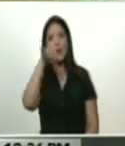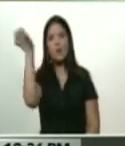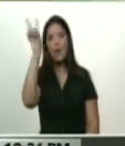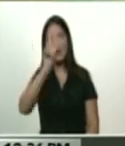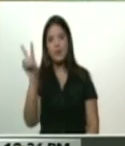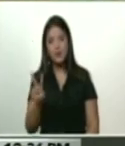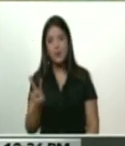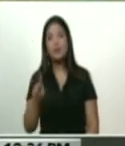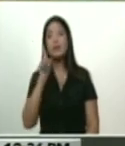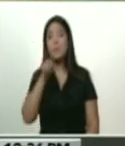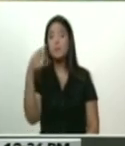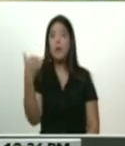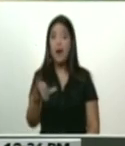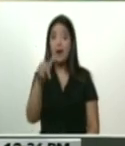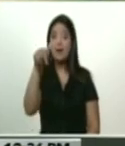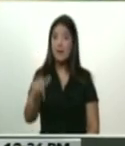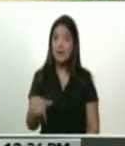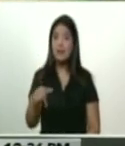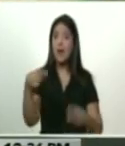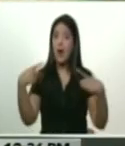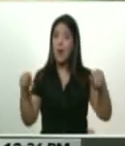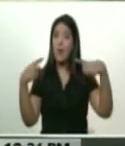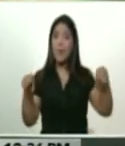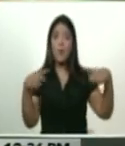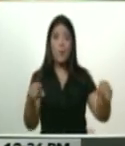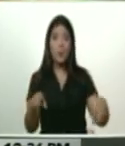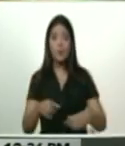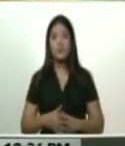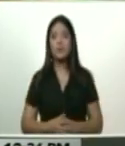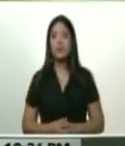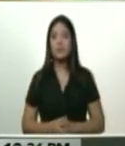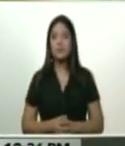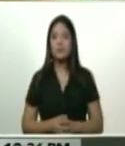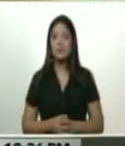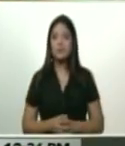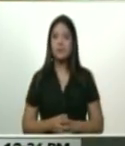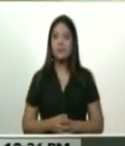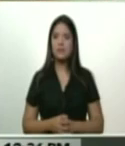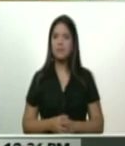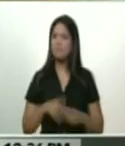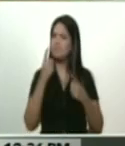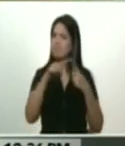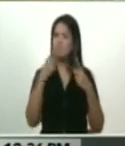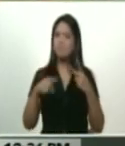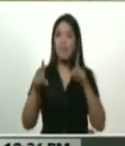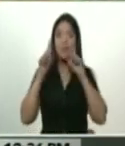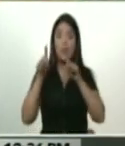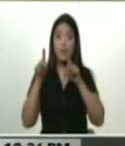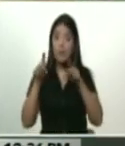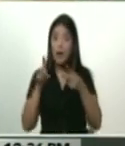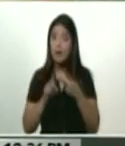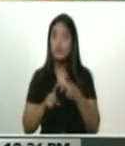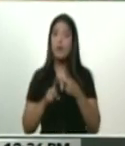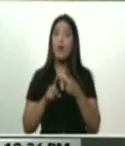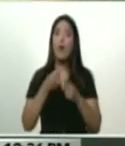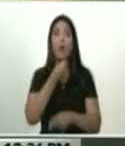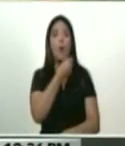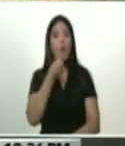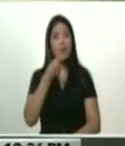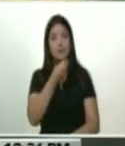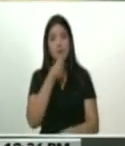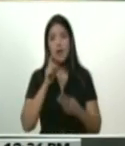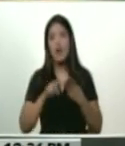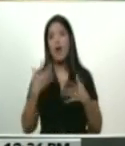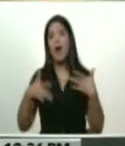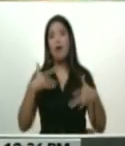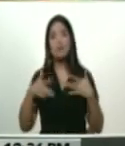También tendremos en este Suena Caracas, Suena Maracay, clínicas musicales y de formación, conciertos didácticos,